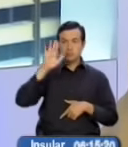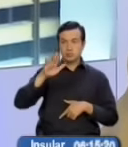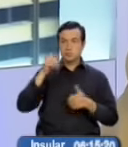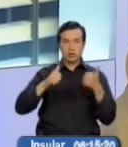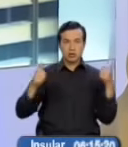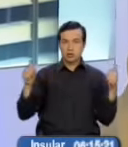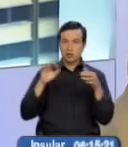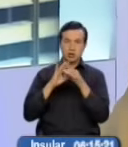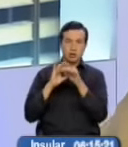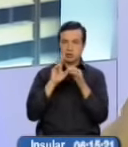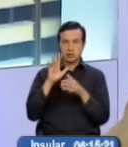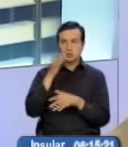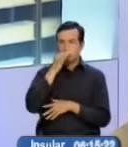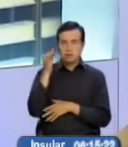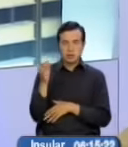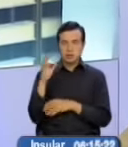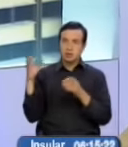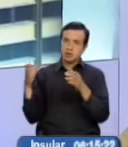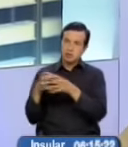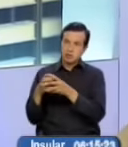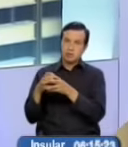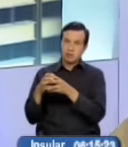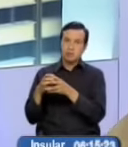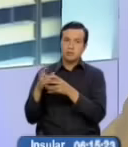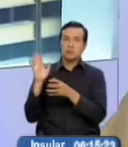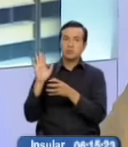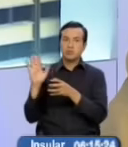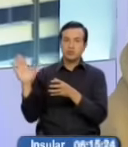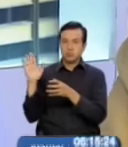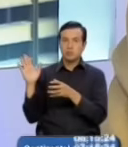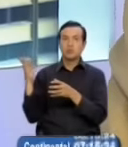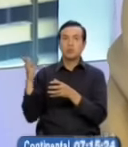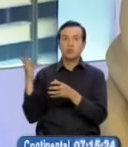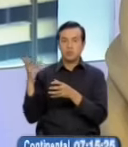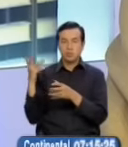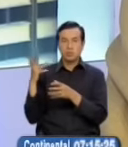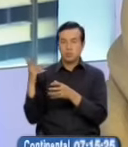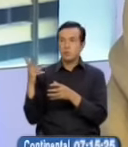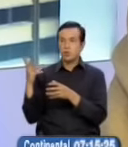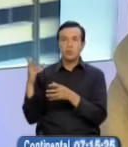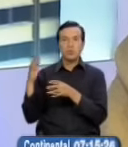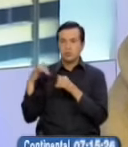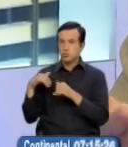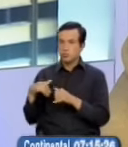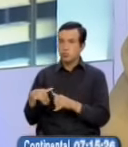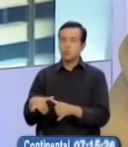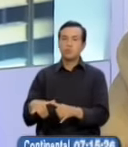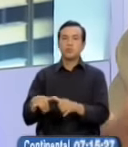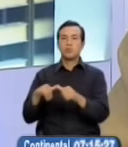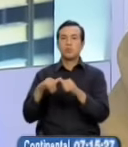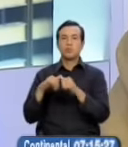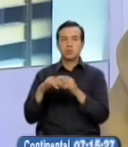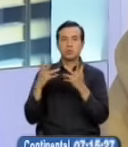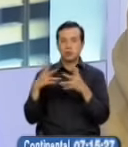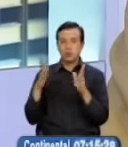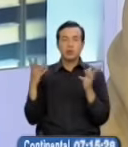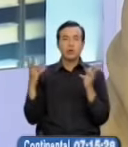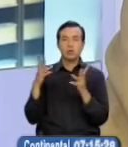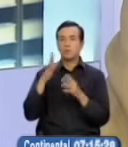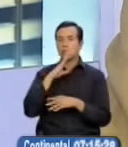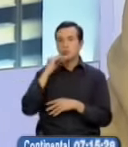de Alianza País y en gran parte herederos de la capital político, así llamémoslo, de que logró canalizar